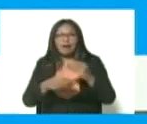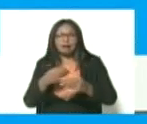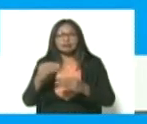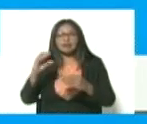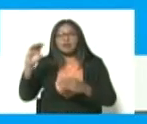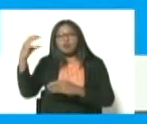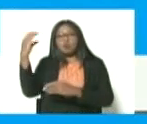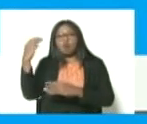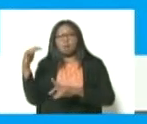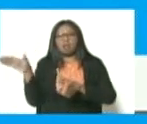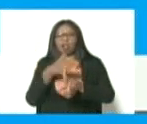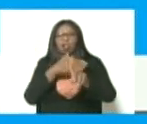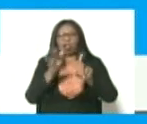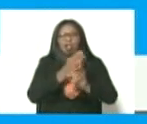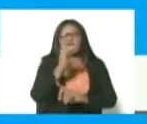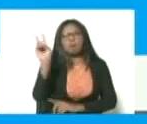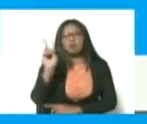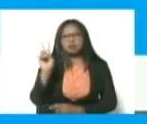familia venezolana.